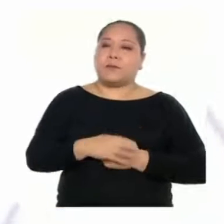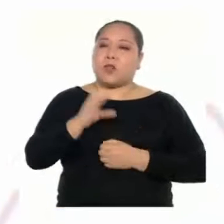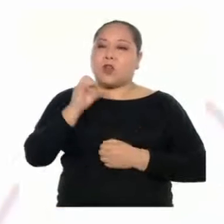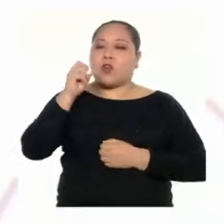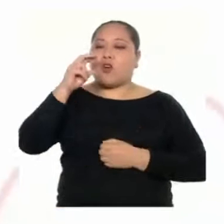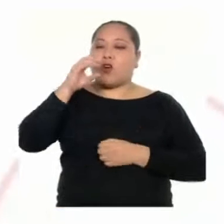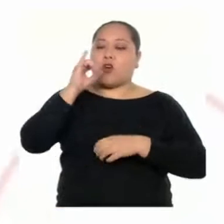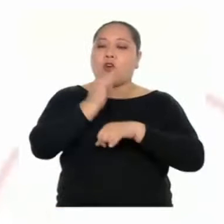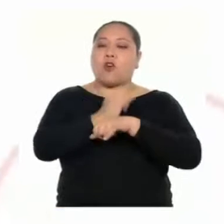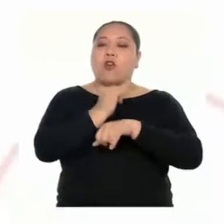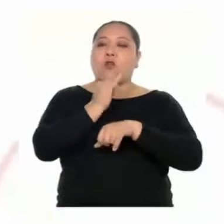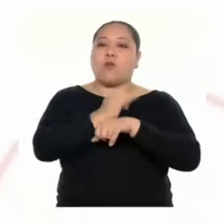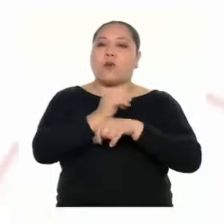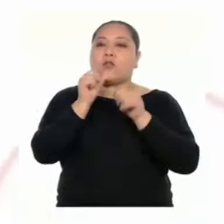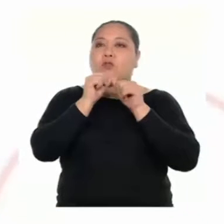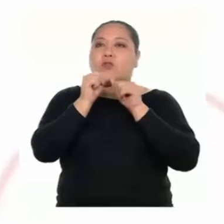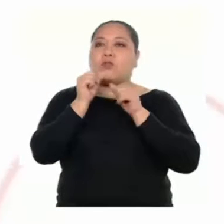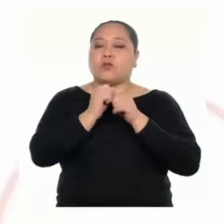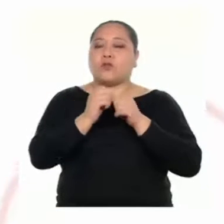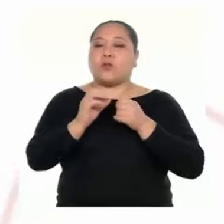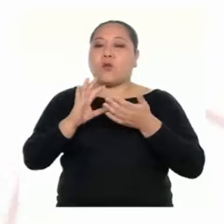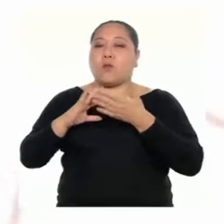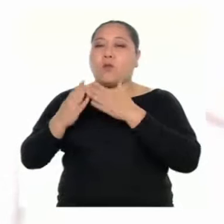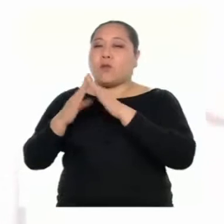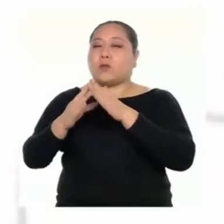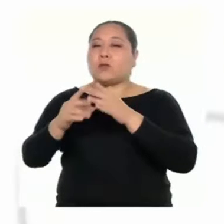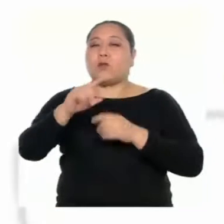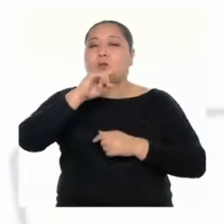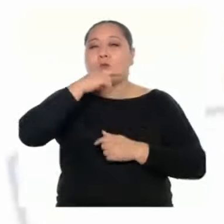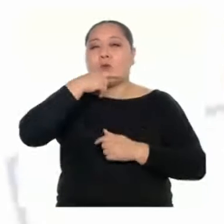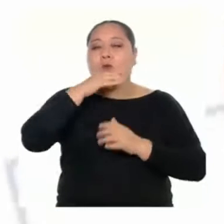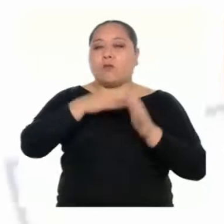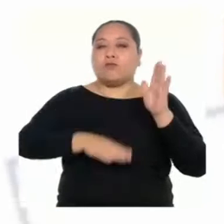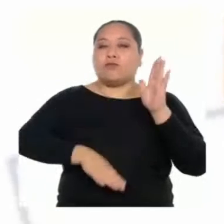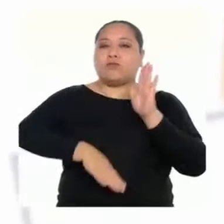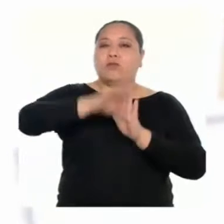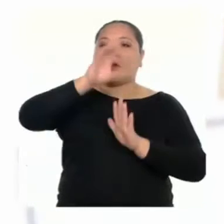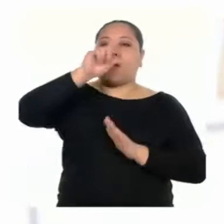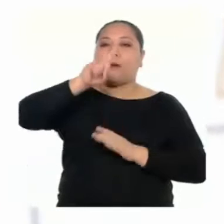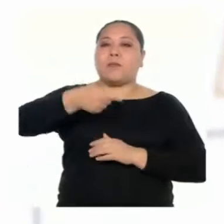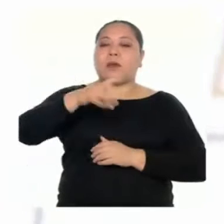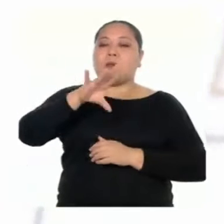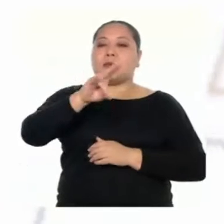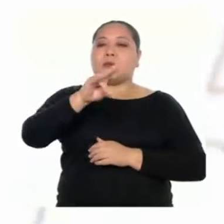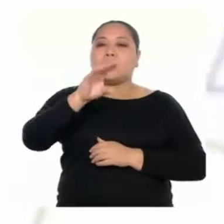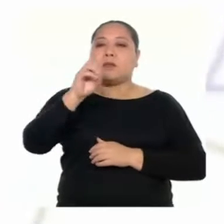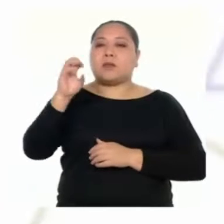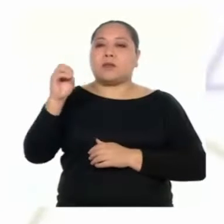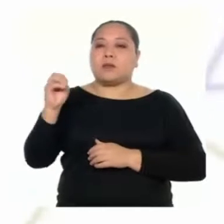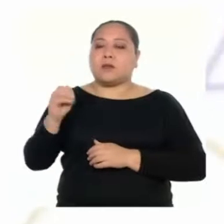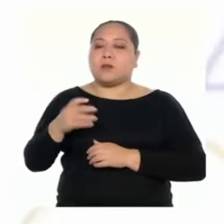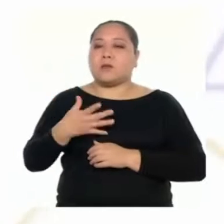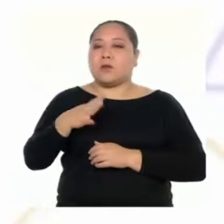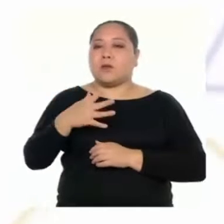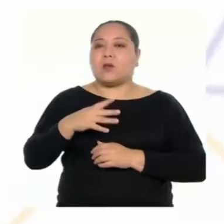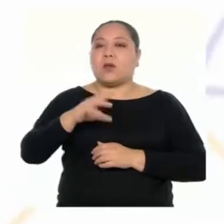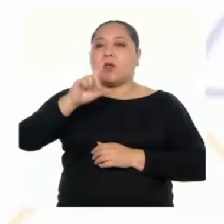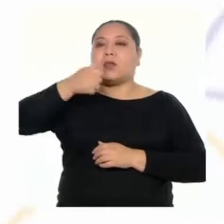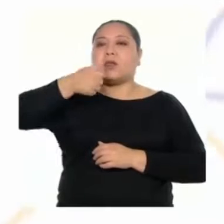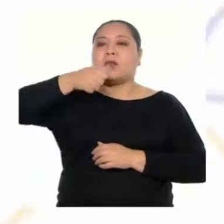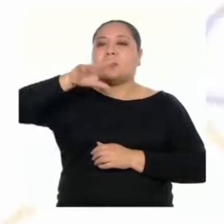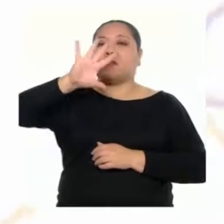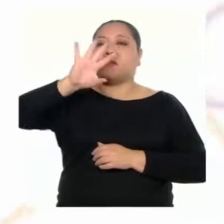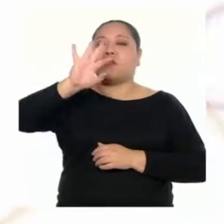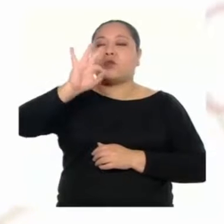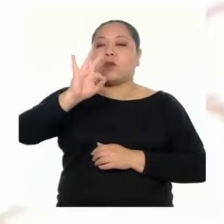y cifras. La población femenina ascendía en 1700 a